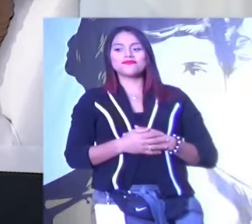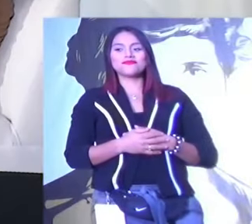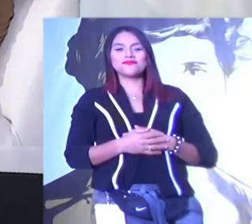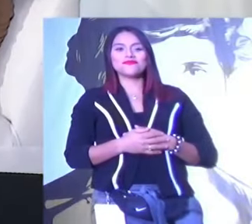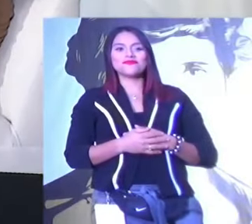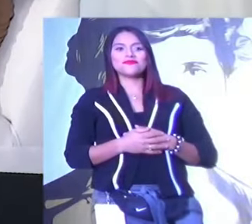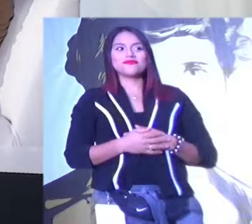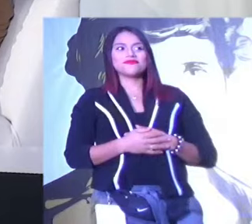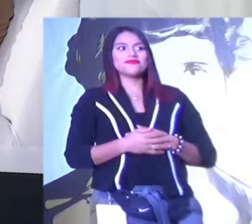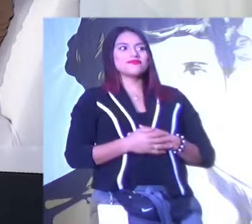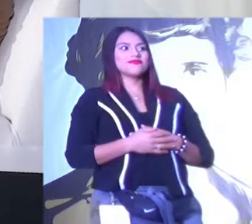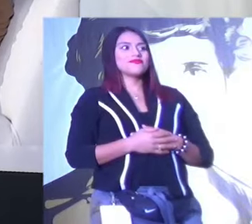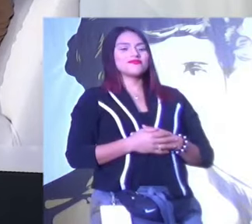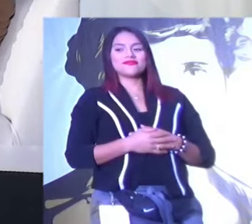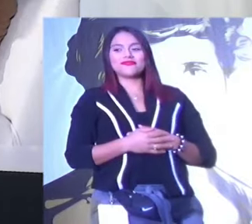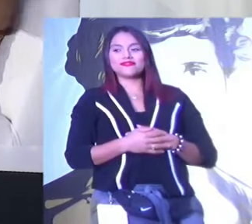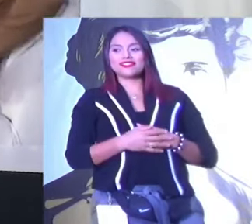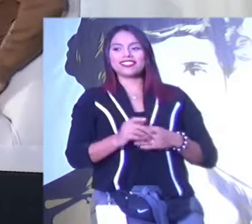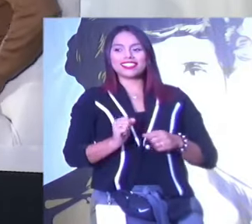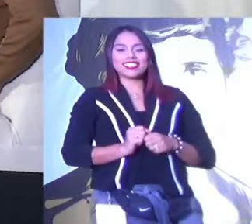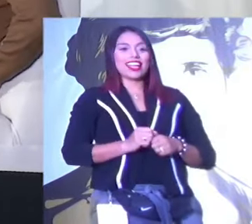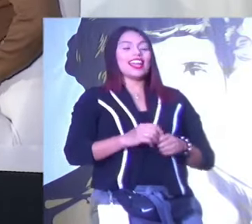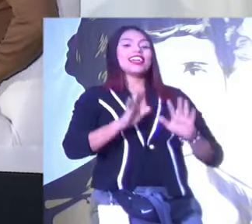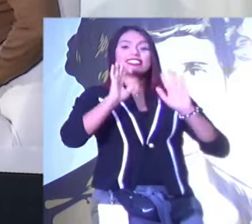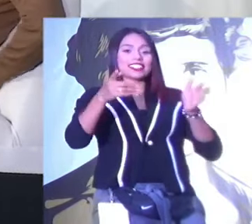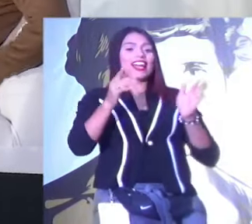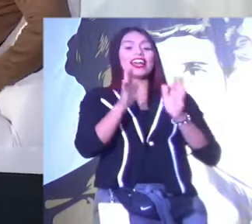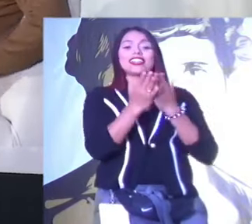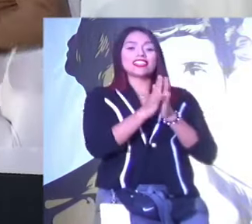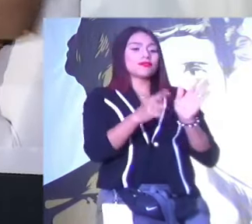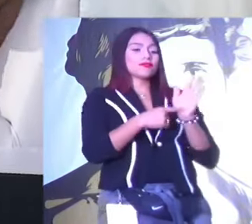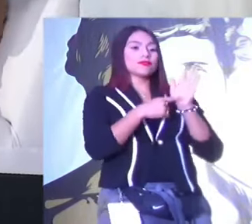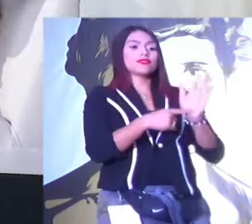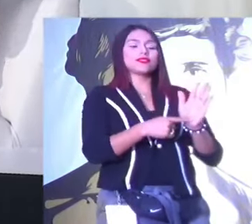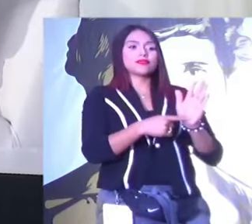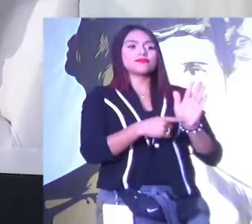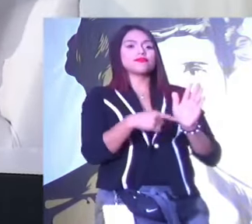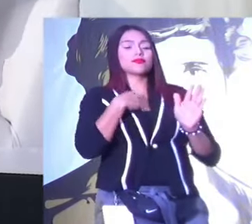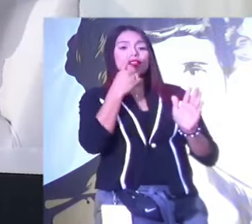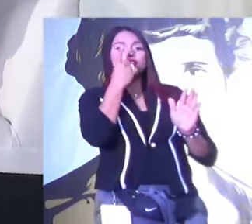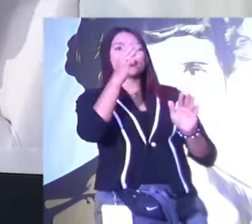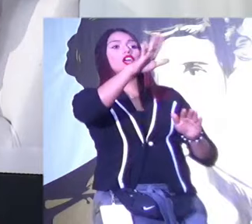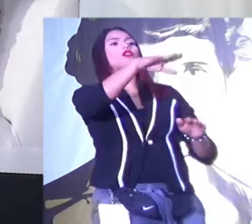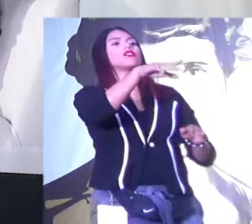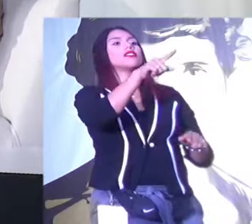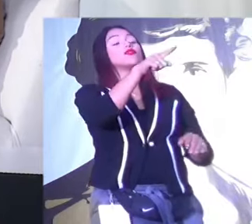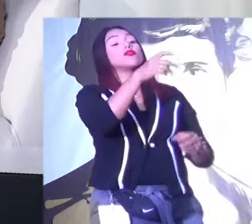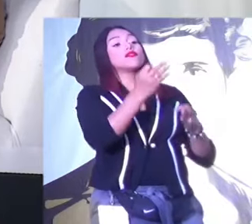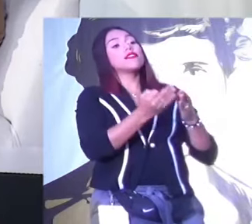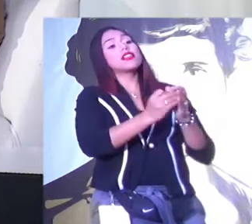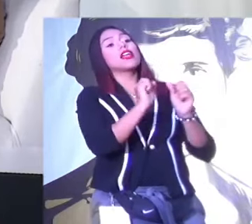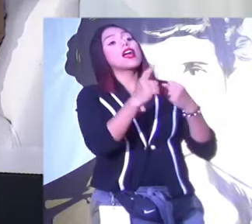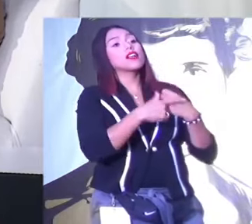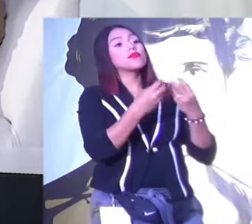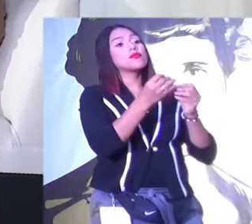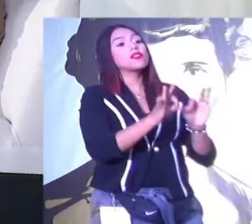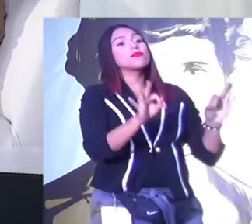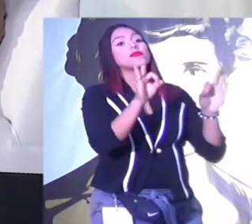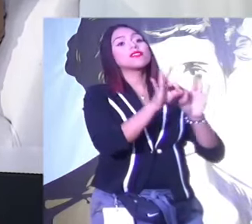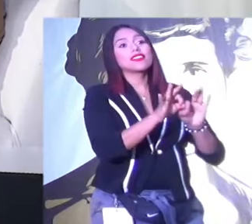a un presentador, después de haber hecho la presentación, terminó y le dije, oye, fíjate que se te olvidó decir una cosa muy importante, que son